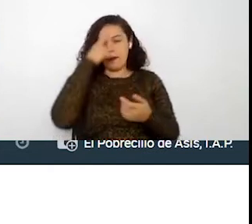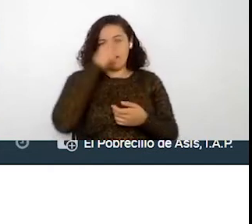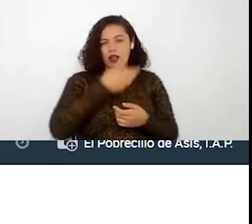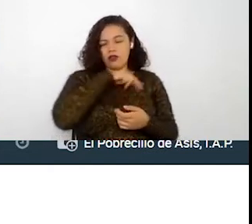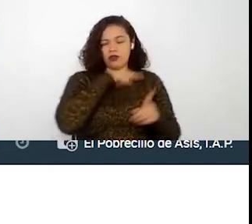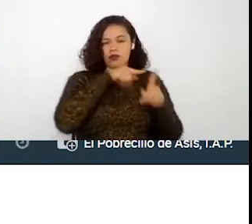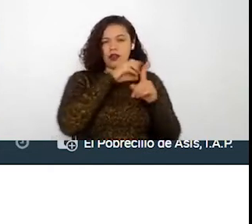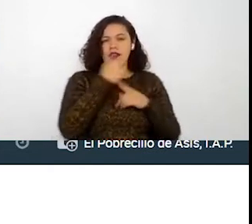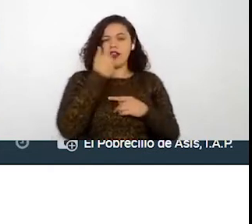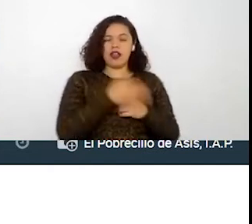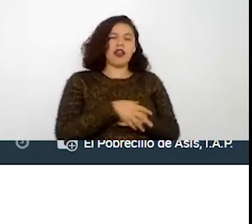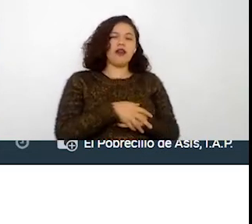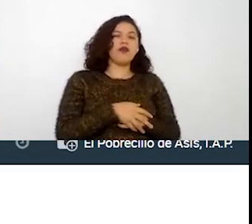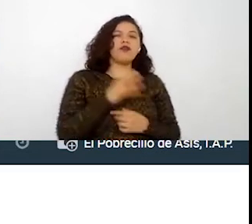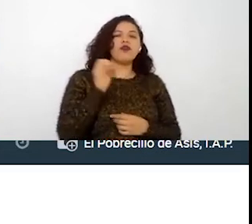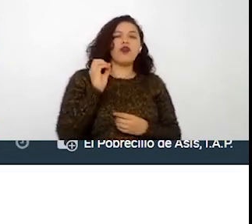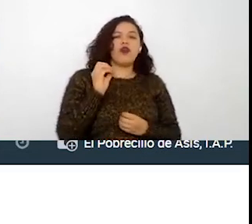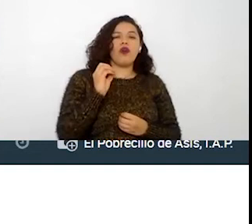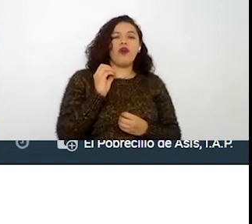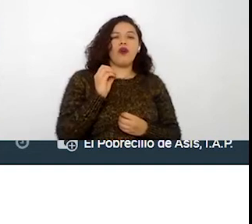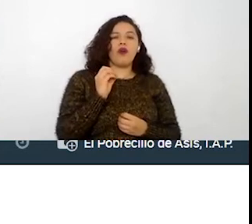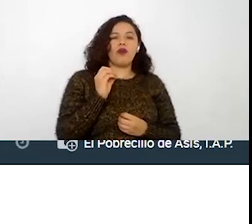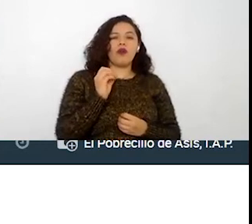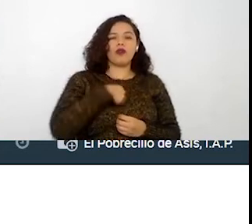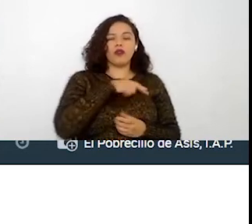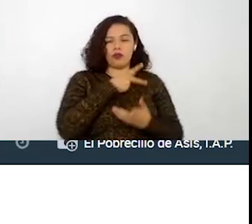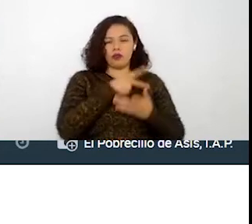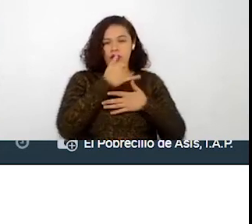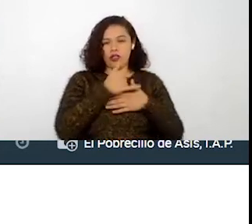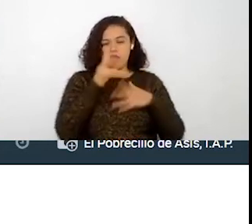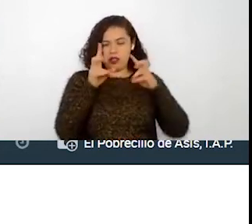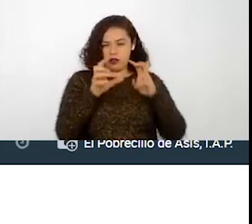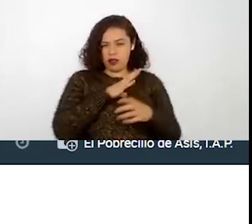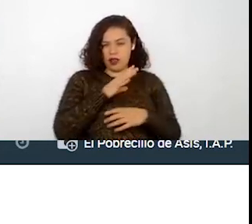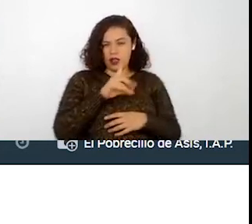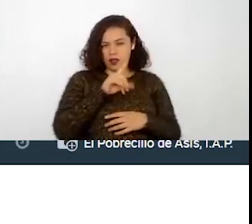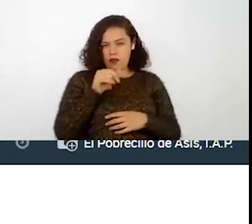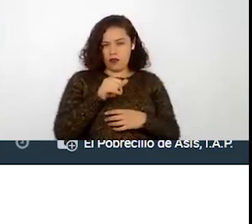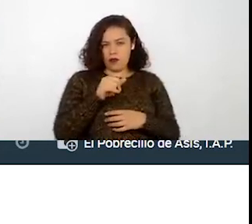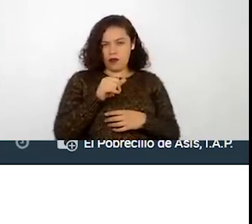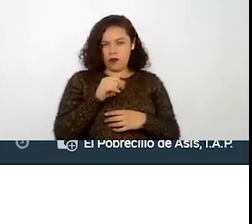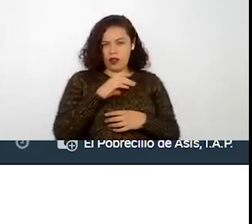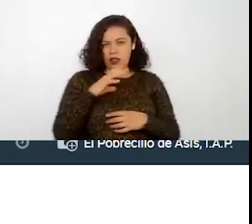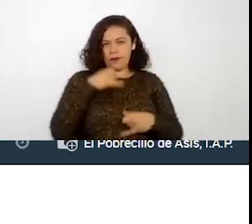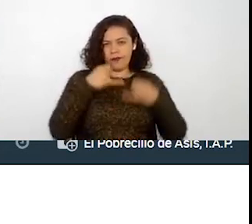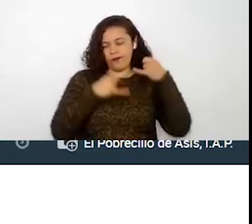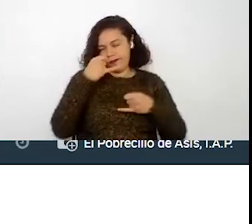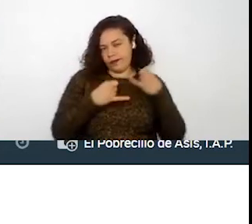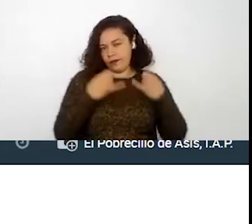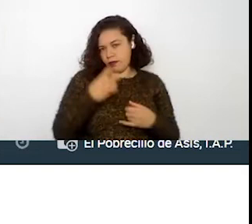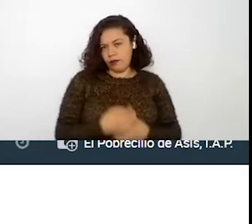o con lo que las implicaciones que tienen nuestro proyecto después vamos a tener una justificación